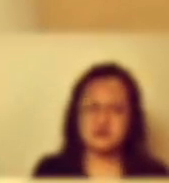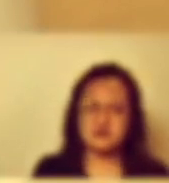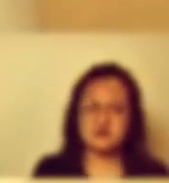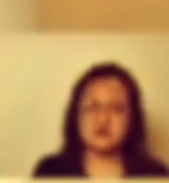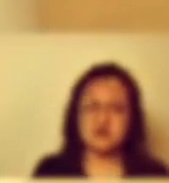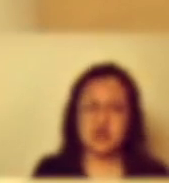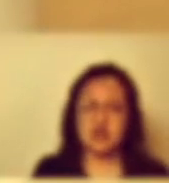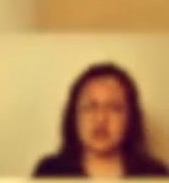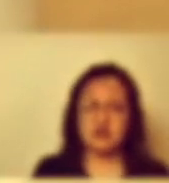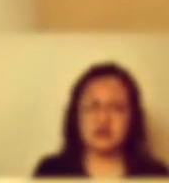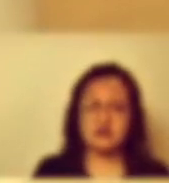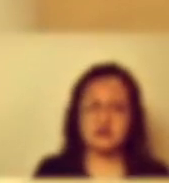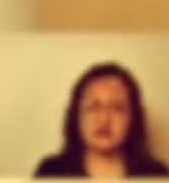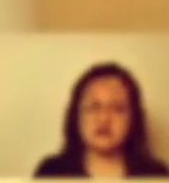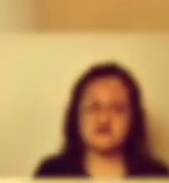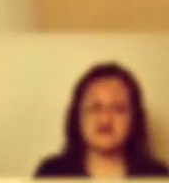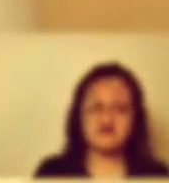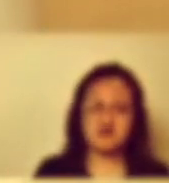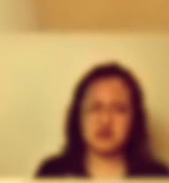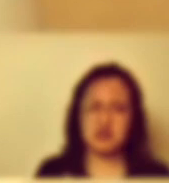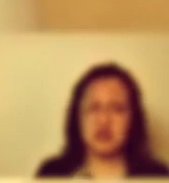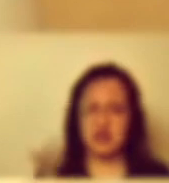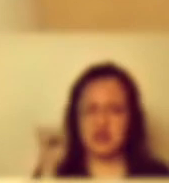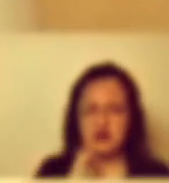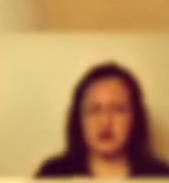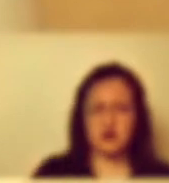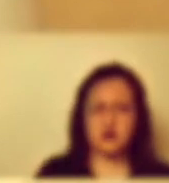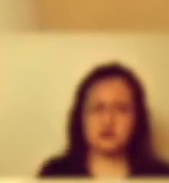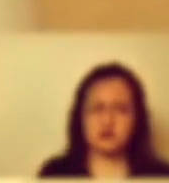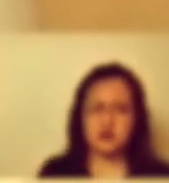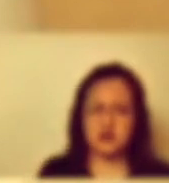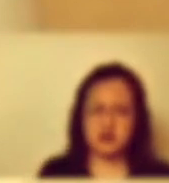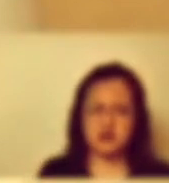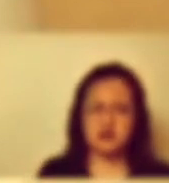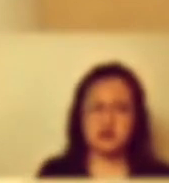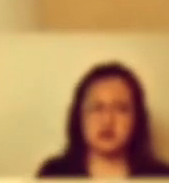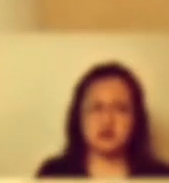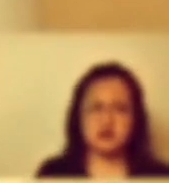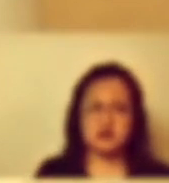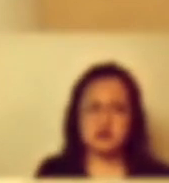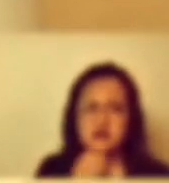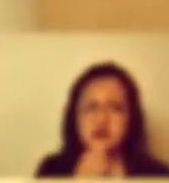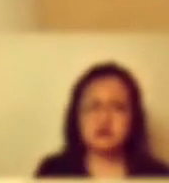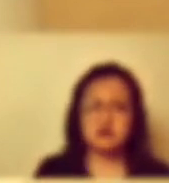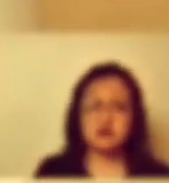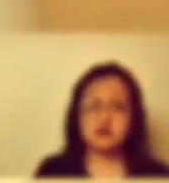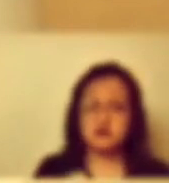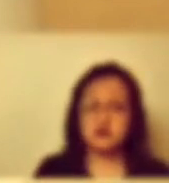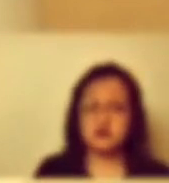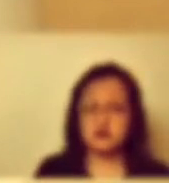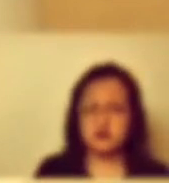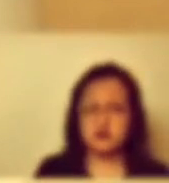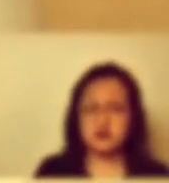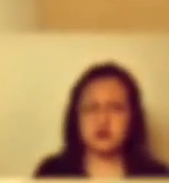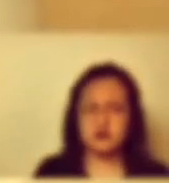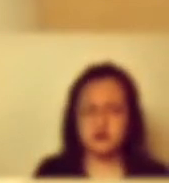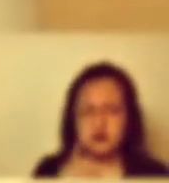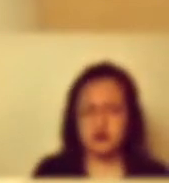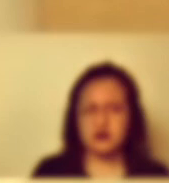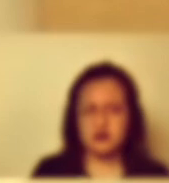al general en jefe de la Guardia Nacional y al secretario de Seguridad Pública para dar a